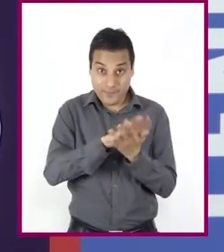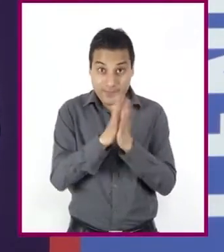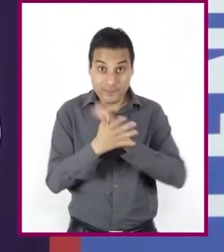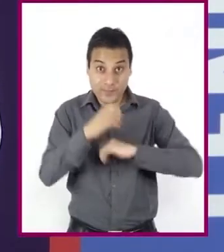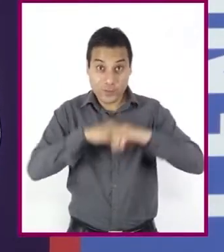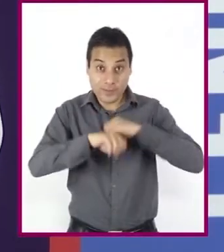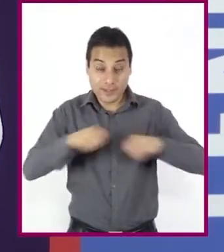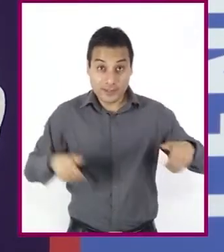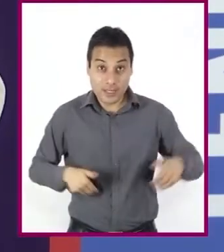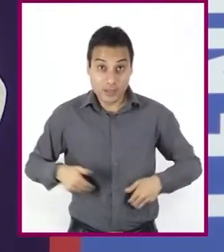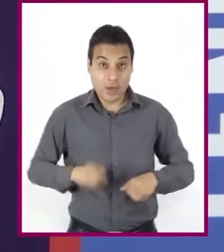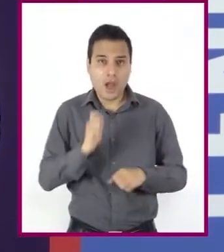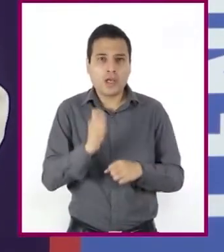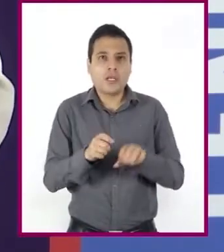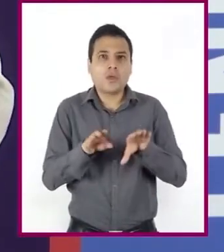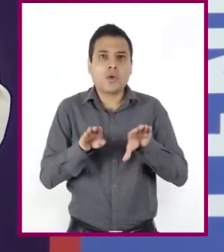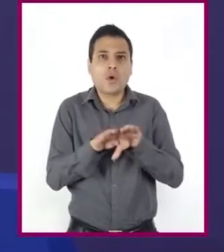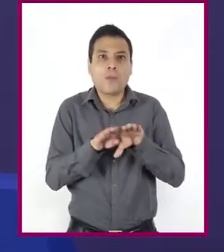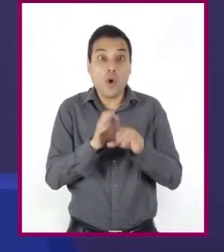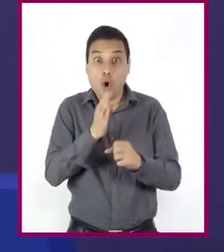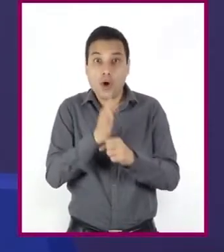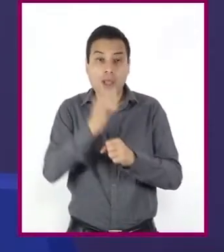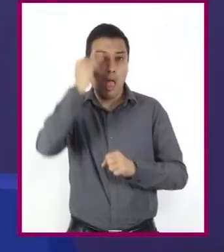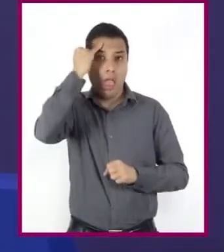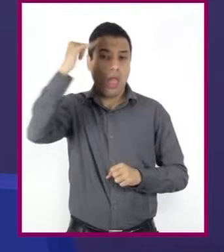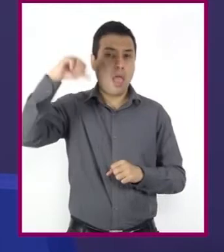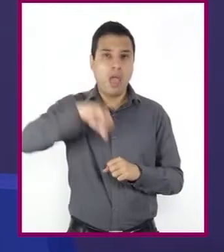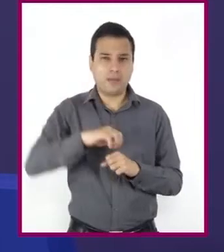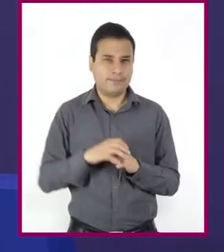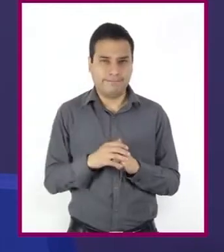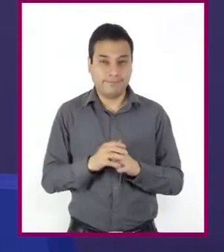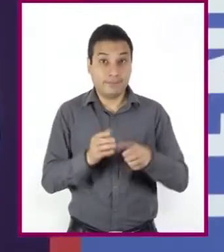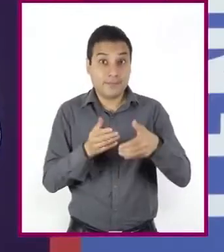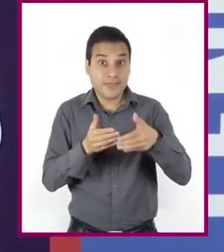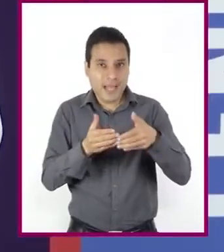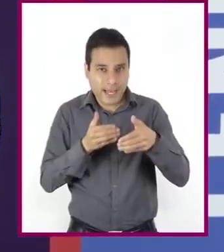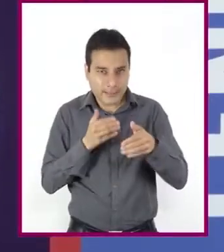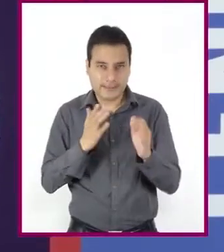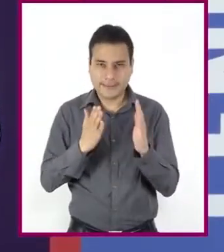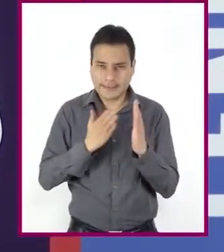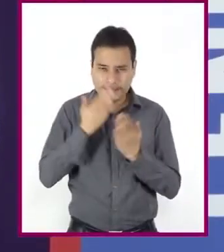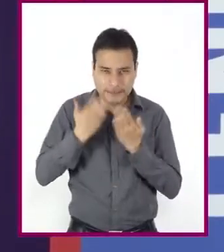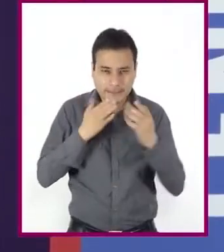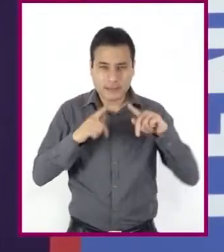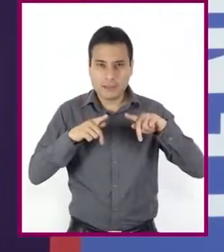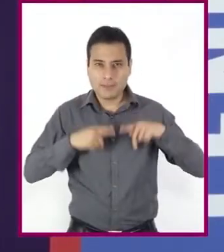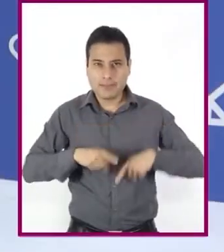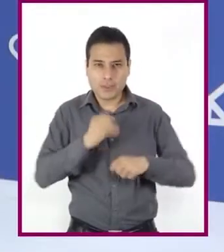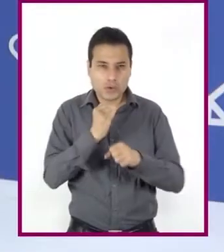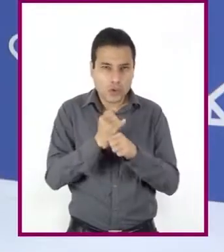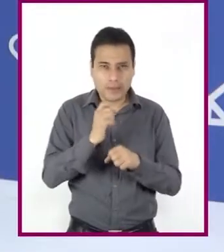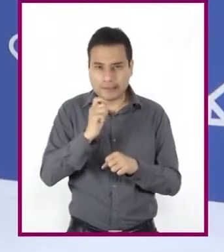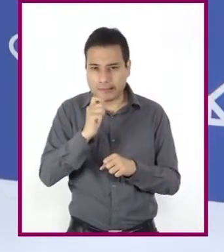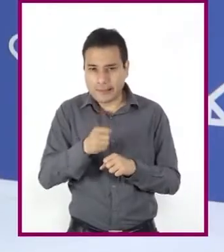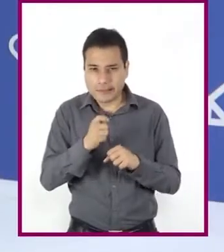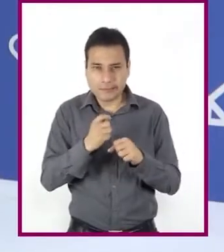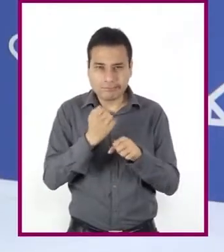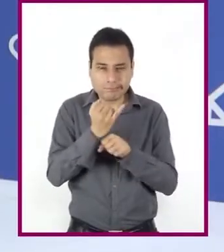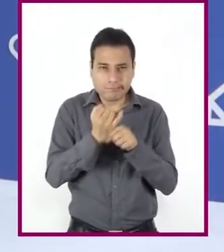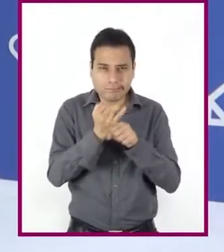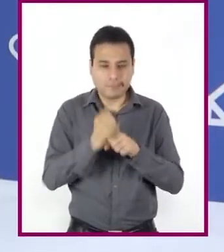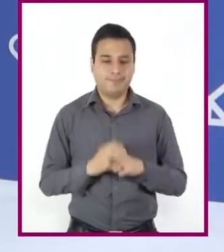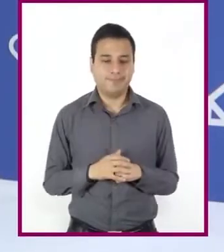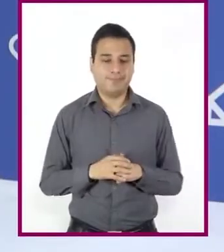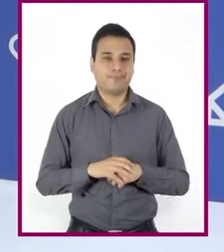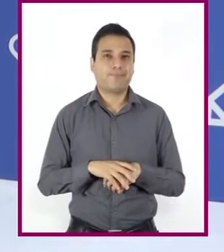una improvisación, sino un trabajo basado en la leyenda y los personajes que se traducen en diálogos. Los materiales que